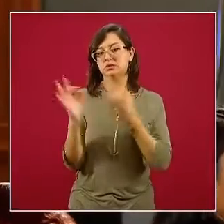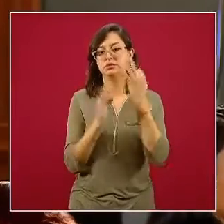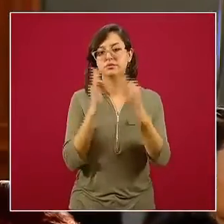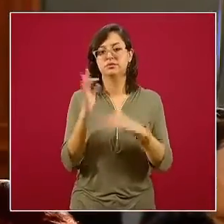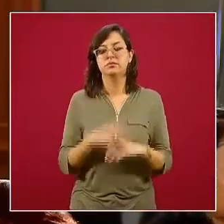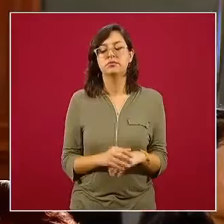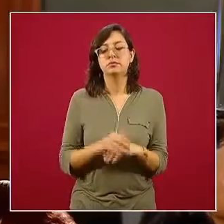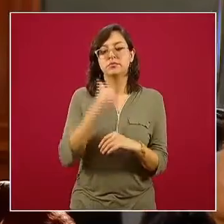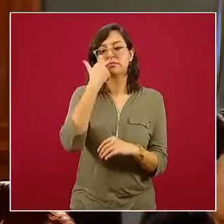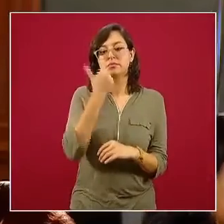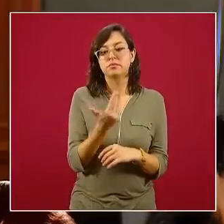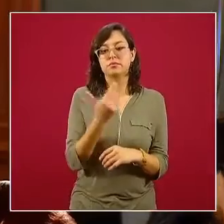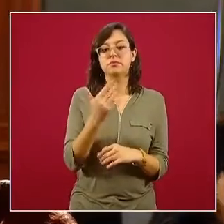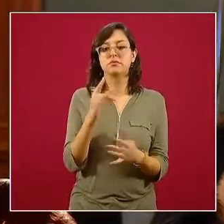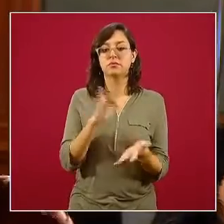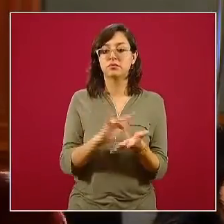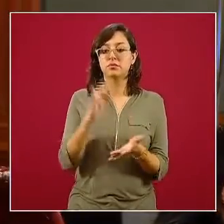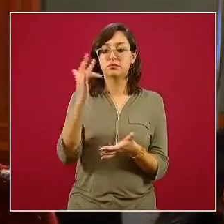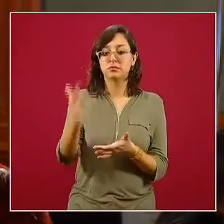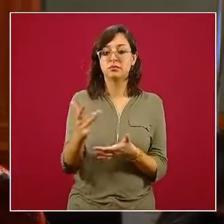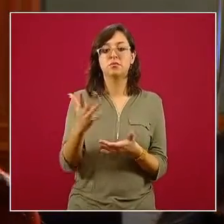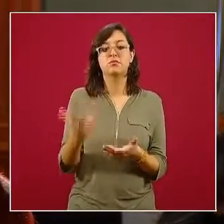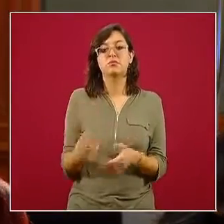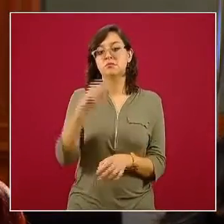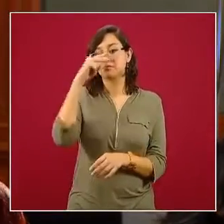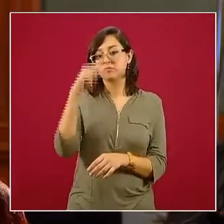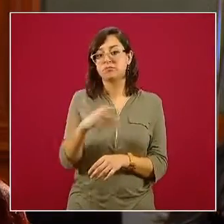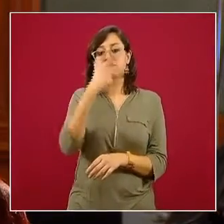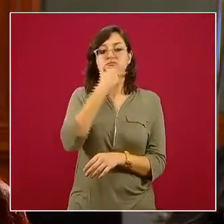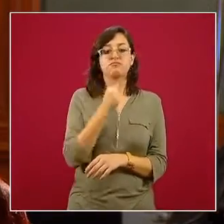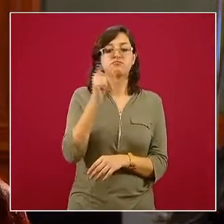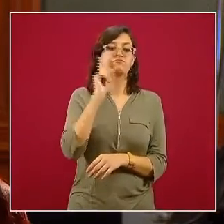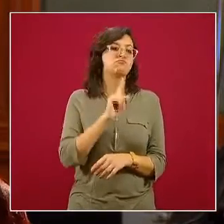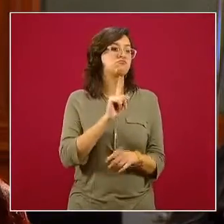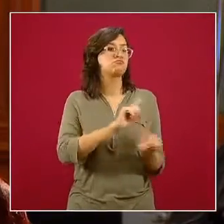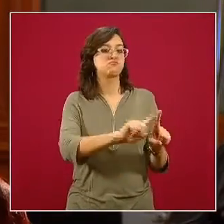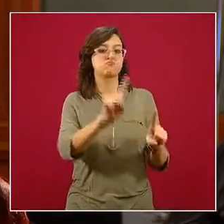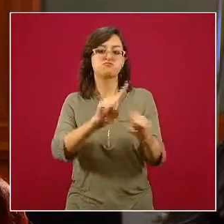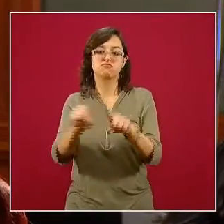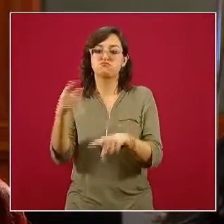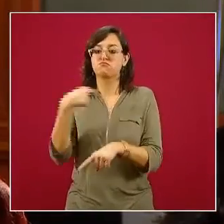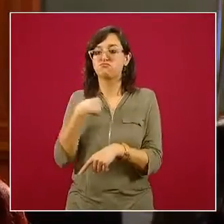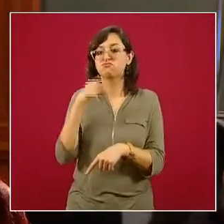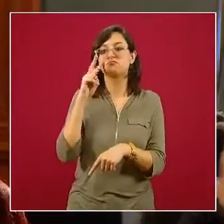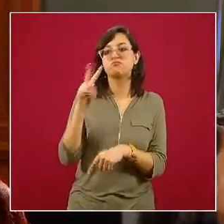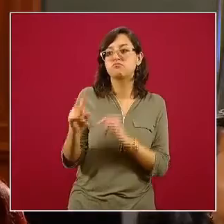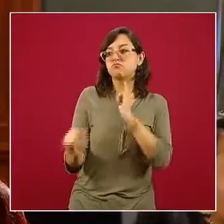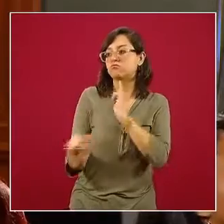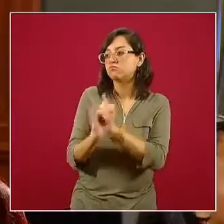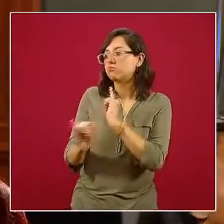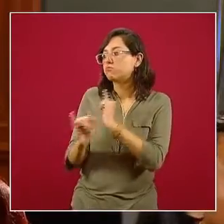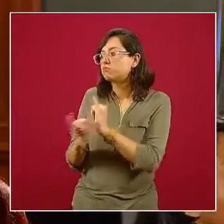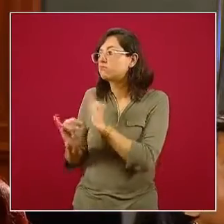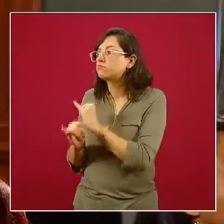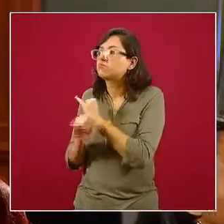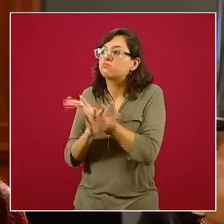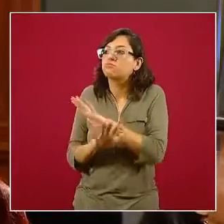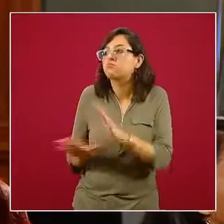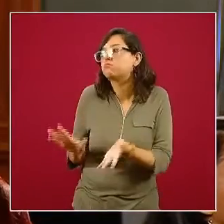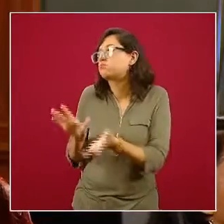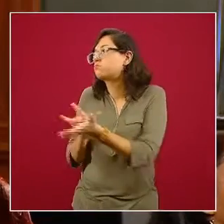muchas mexicanas y mexicanos, porque también me baso en informarme de lo que vierten en las redes sociales, sobre toda